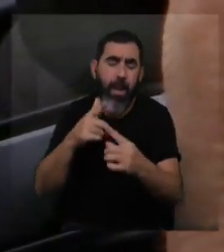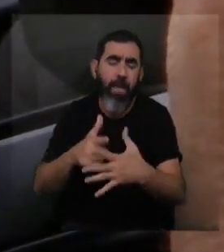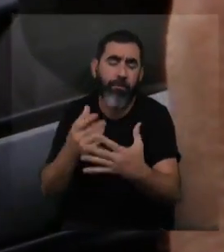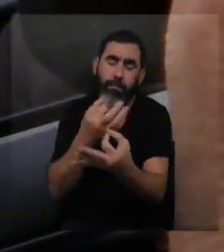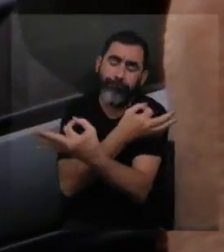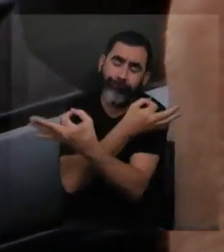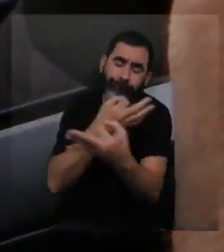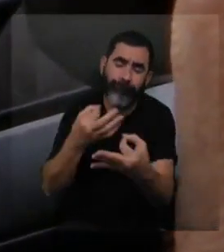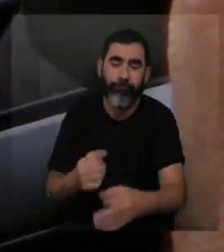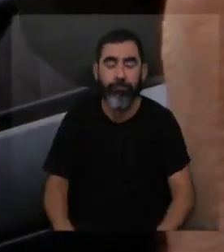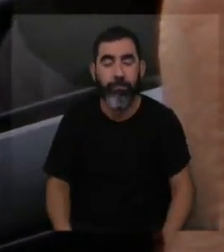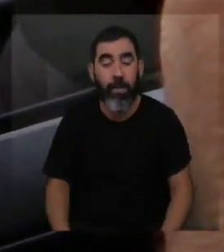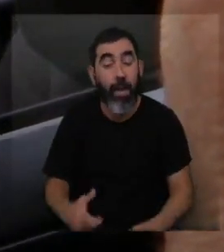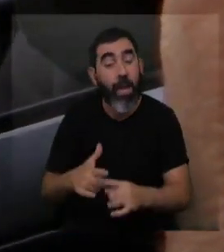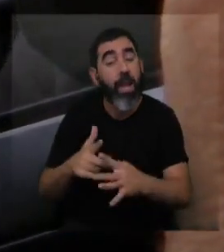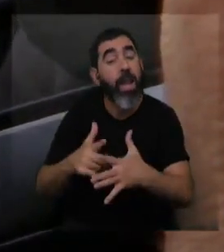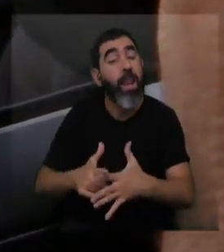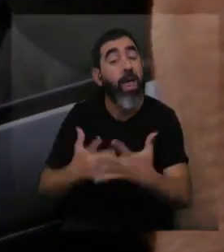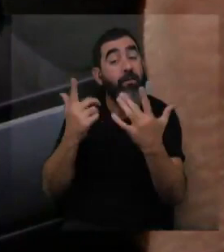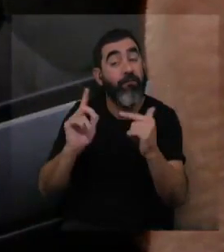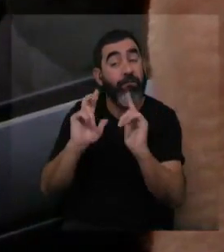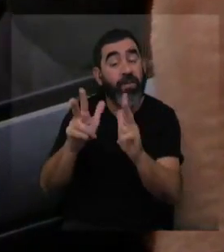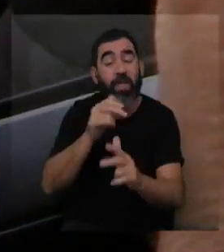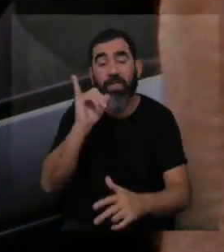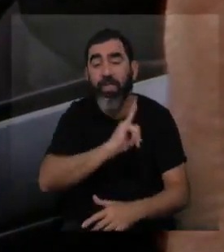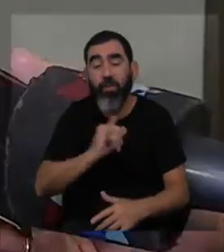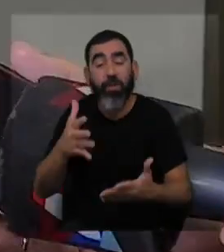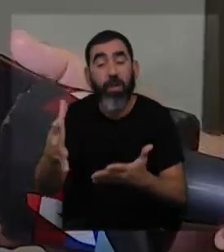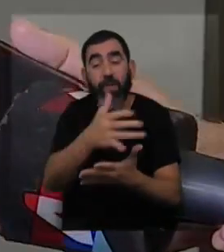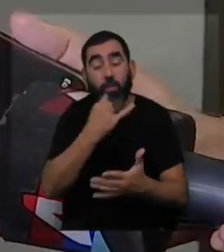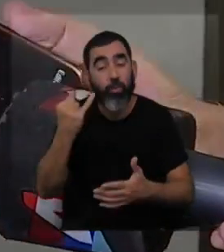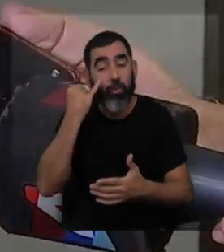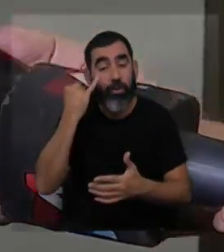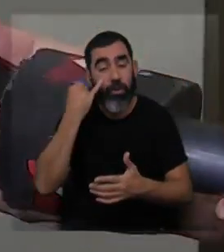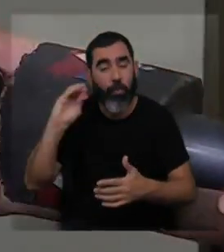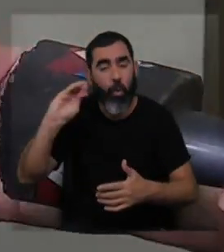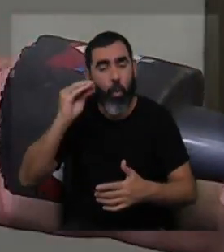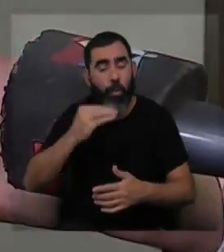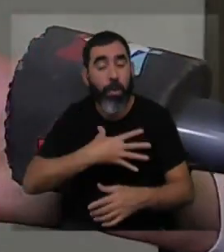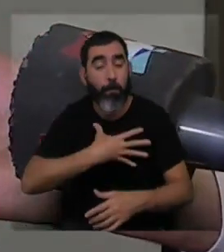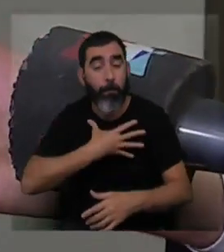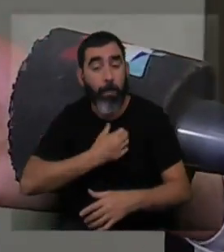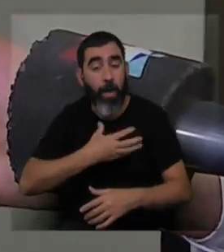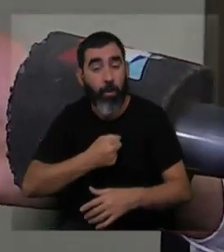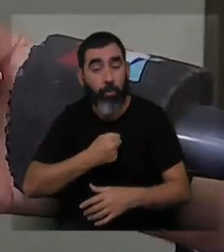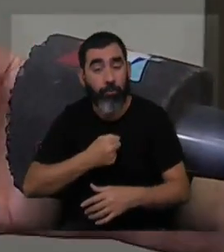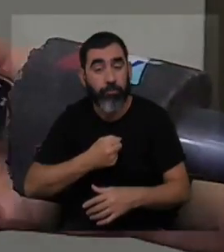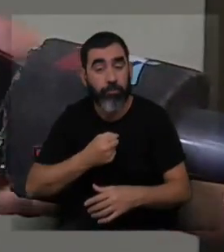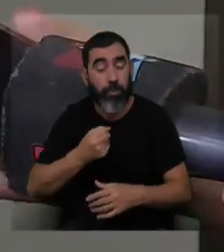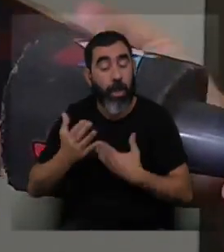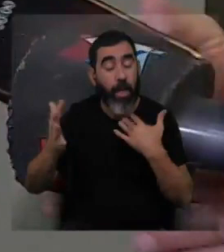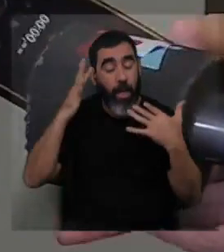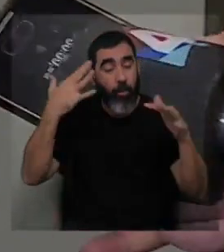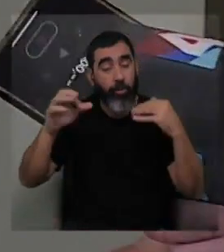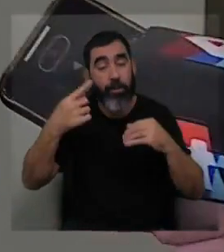monstrua. La fiesta a la que refiere Iturralde es una denuncia de abuso sexual en una fiesta de la juventud del Partido Nacional que hizo una adolescente